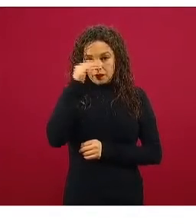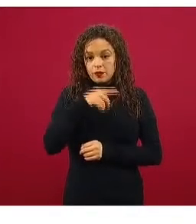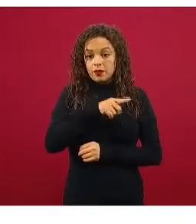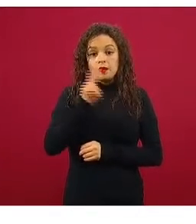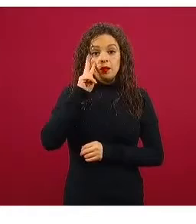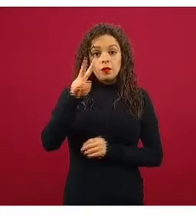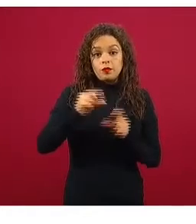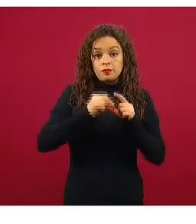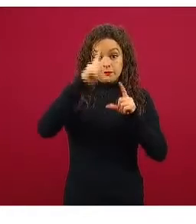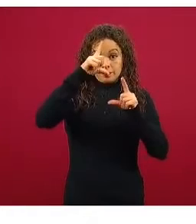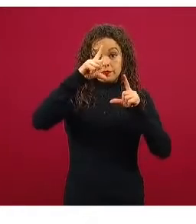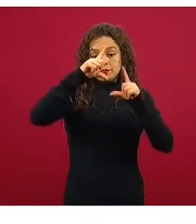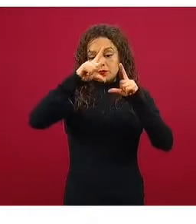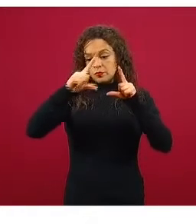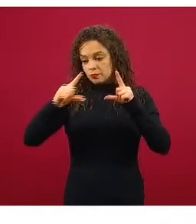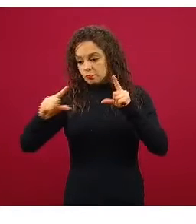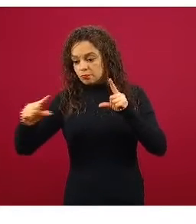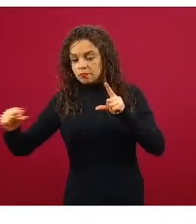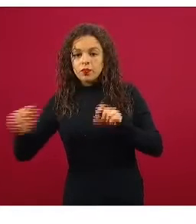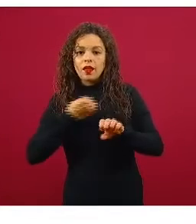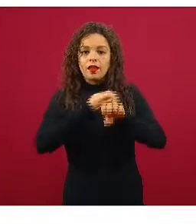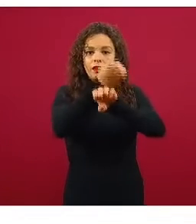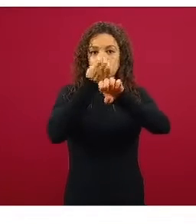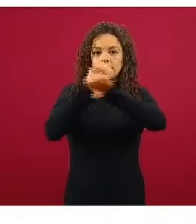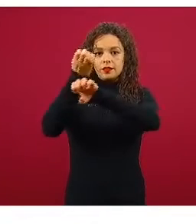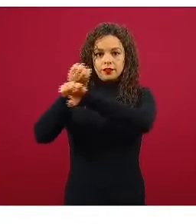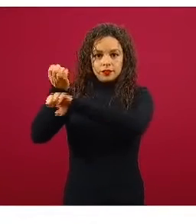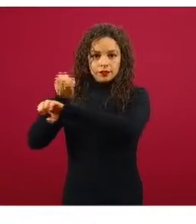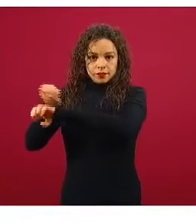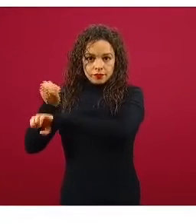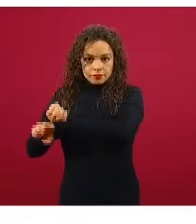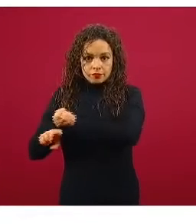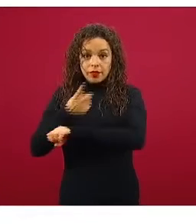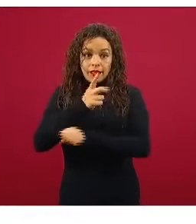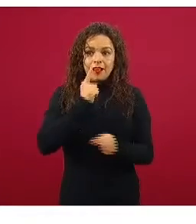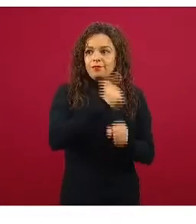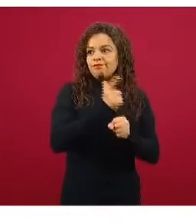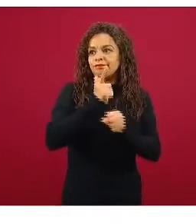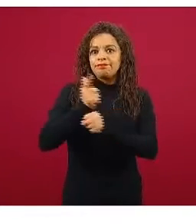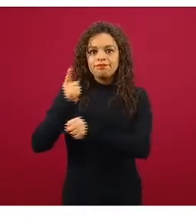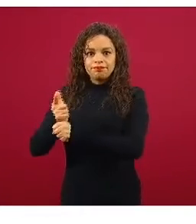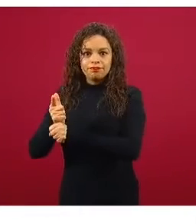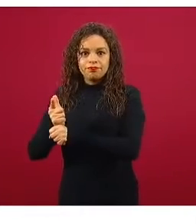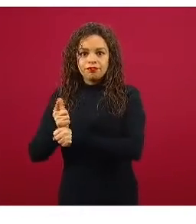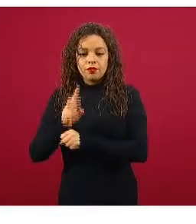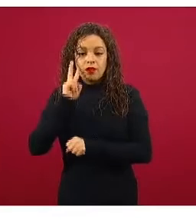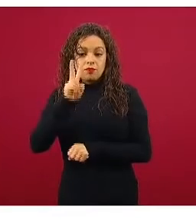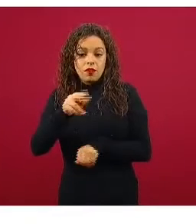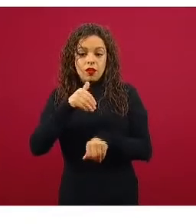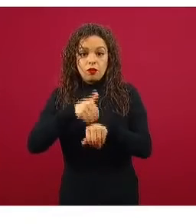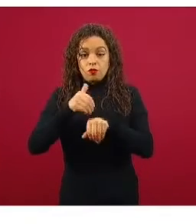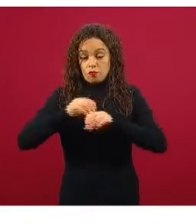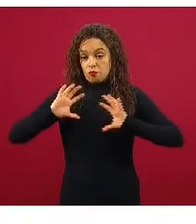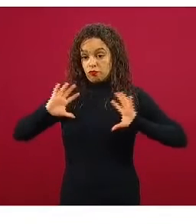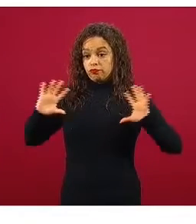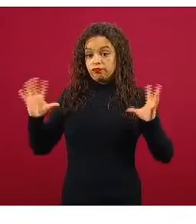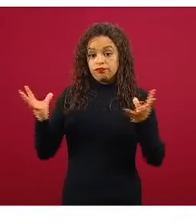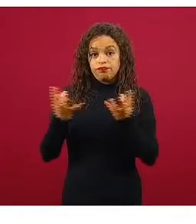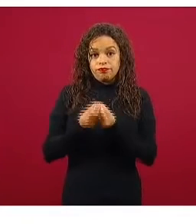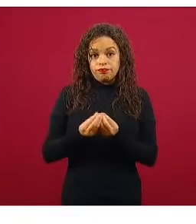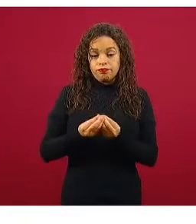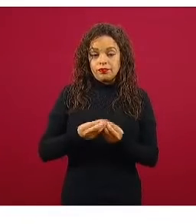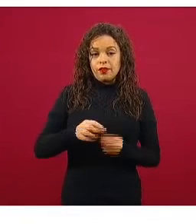descendente por entidades federativas para que ustedes puedan rápidamente identificarlas, y damos los números totales para cada